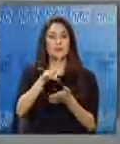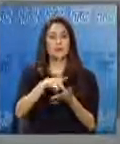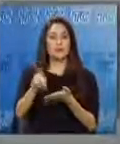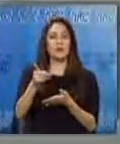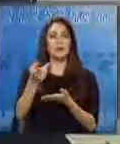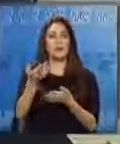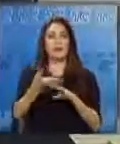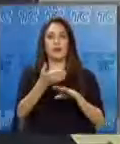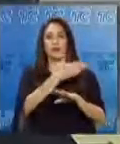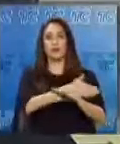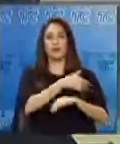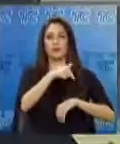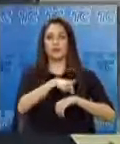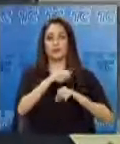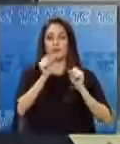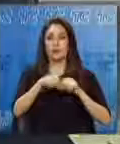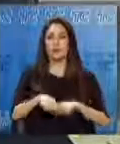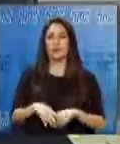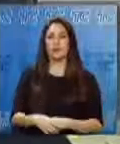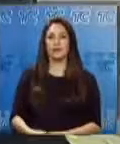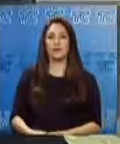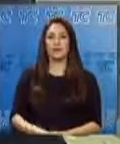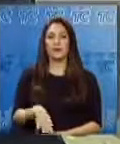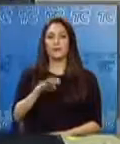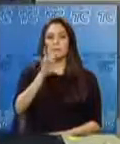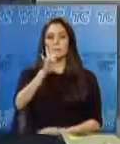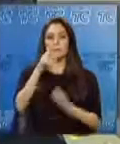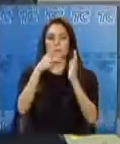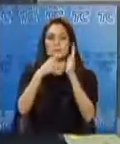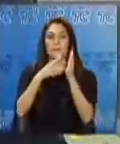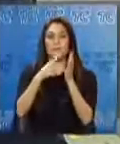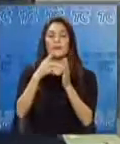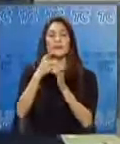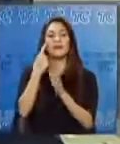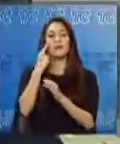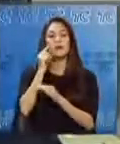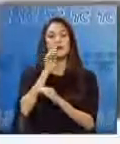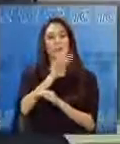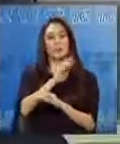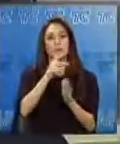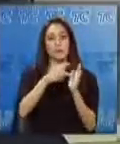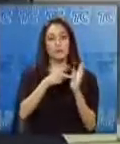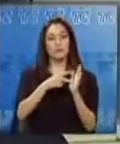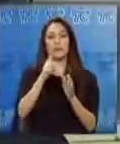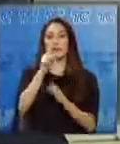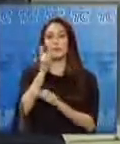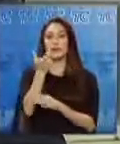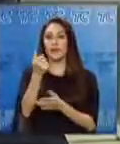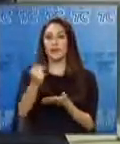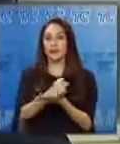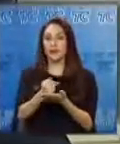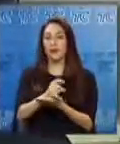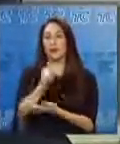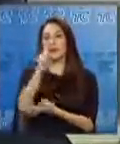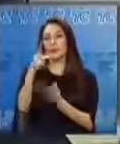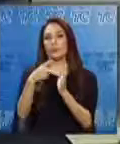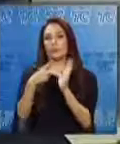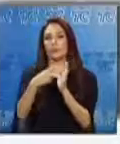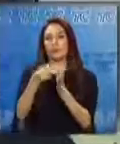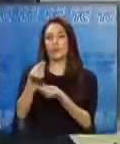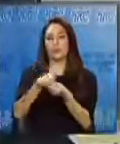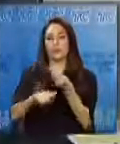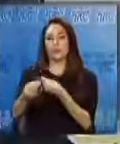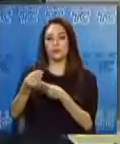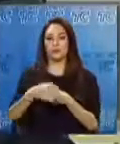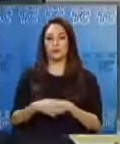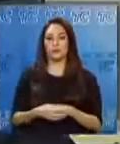manera retroactiva. Si es con dinero electrónico son 4 puntos, si es con tarjeta de débito o crédito es 1 punto. Desde el 20 de mayo hasta el 25 de julio,